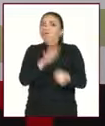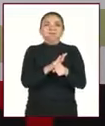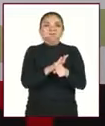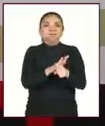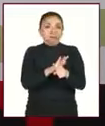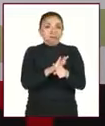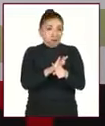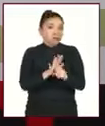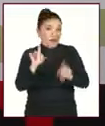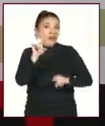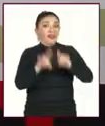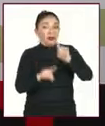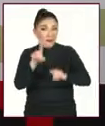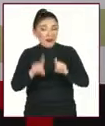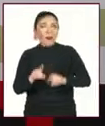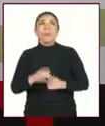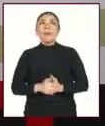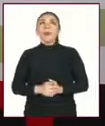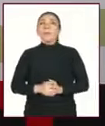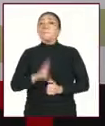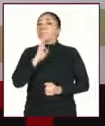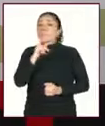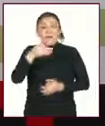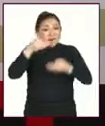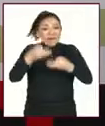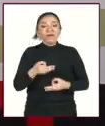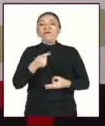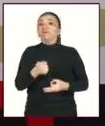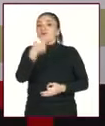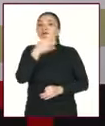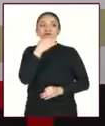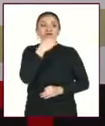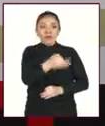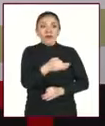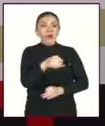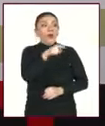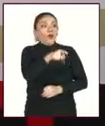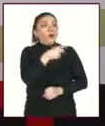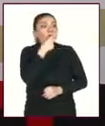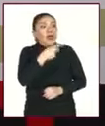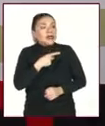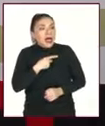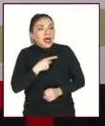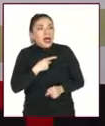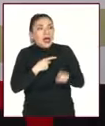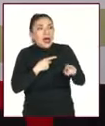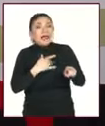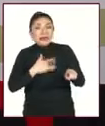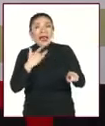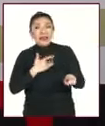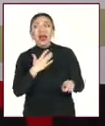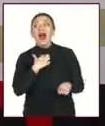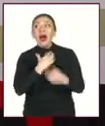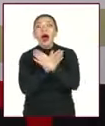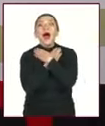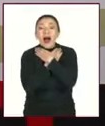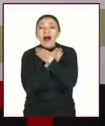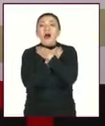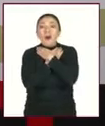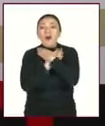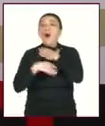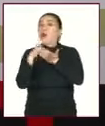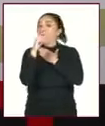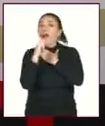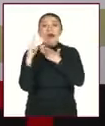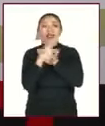Aquí lo ideal sería indicarle a los niños que nos digan que se están ahogando. Tratar de que nos hablen